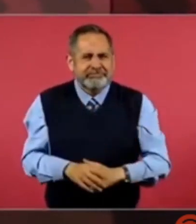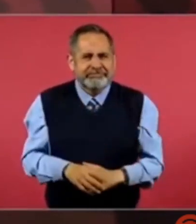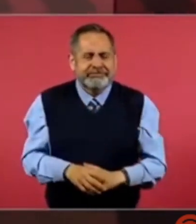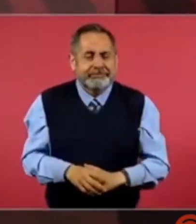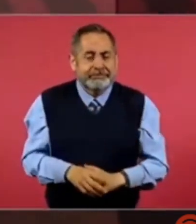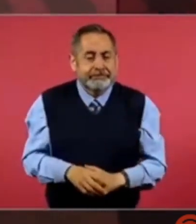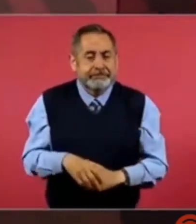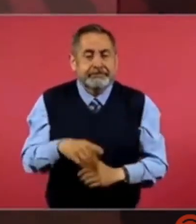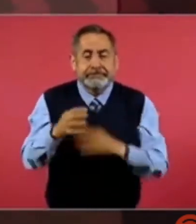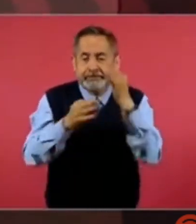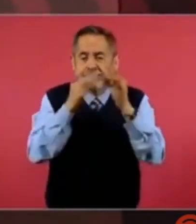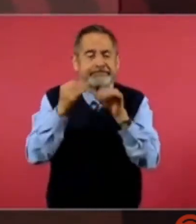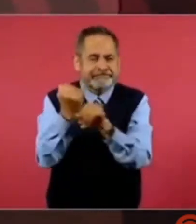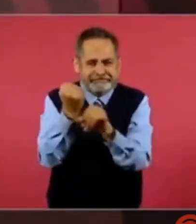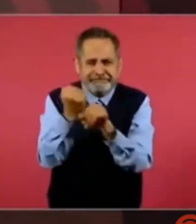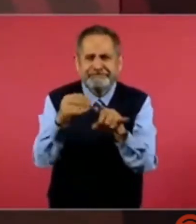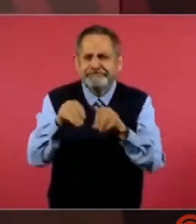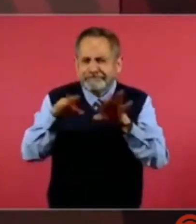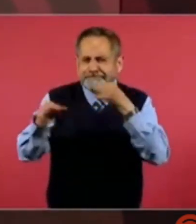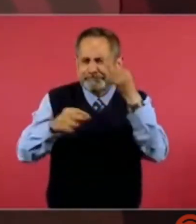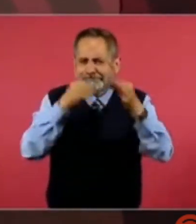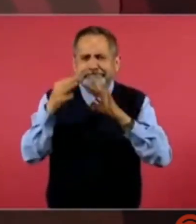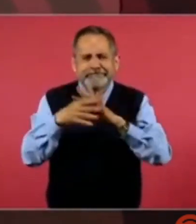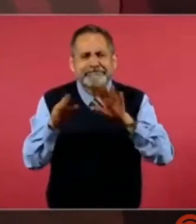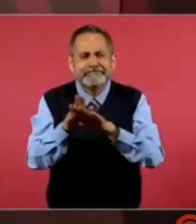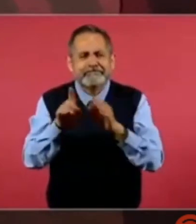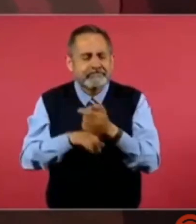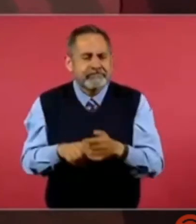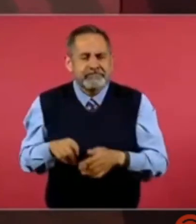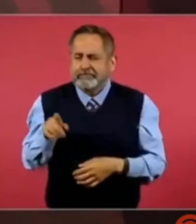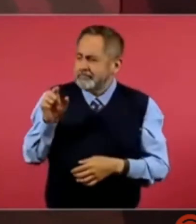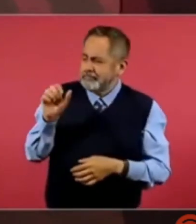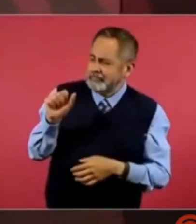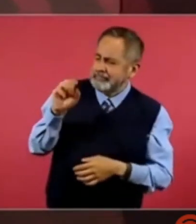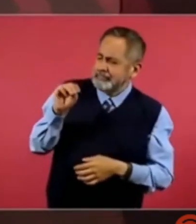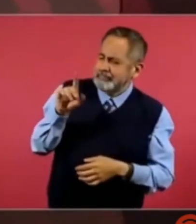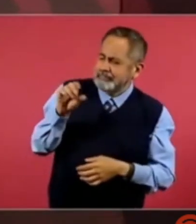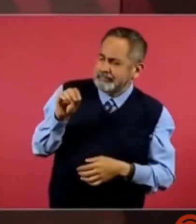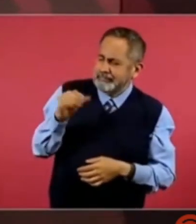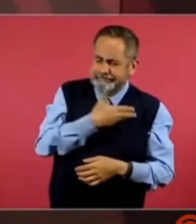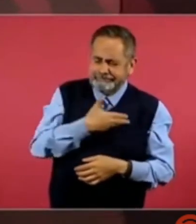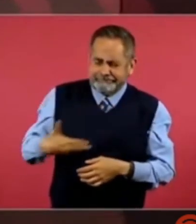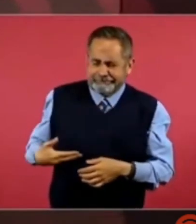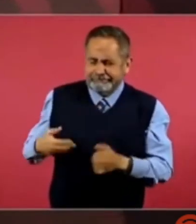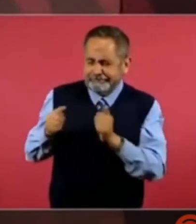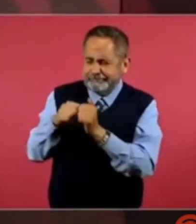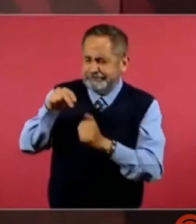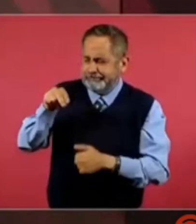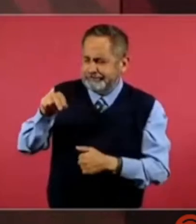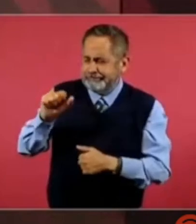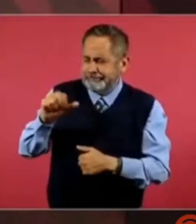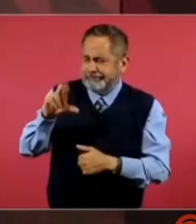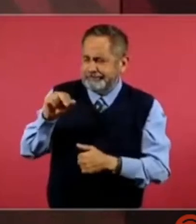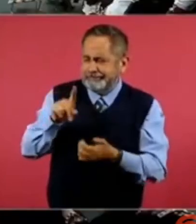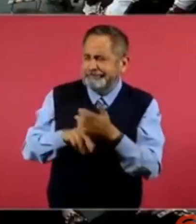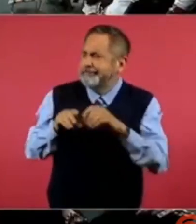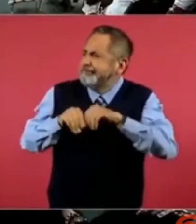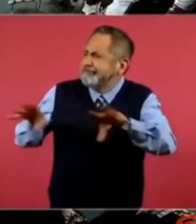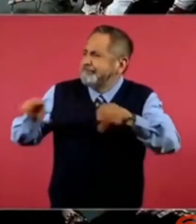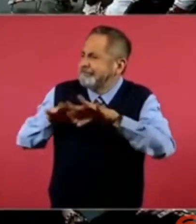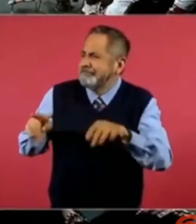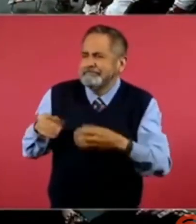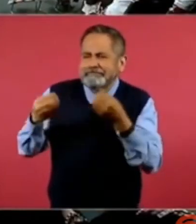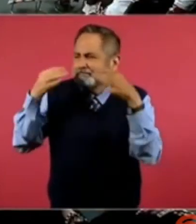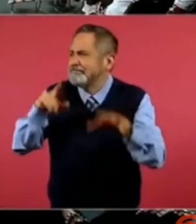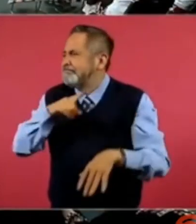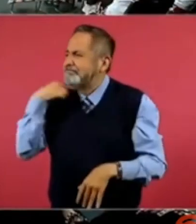y con las redes sociales. AMLO, presidente narcotraficante,